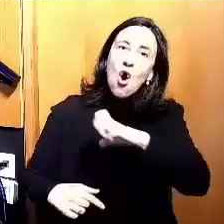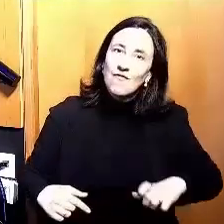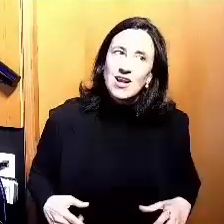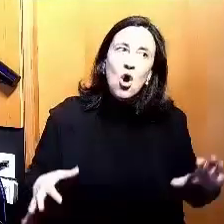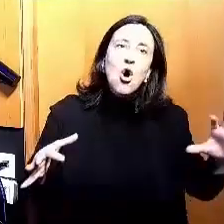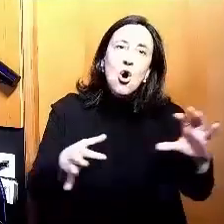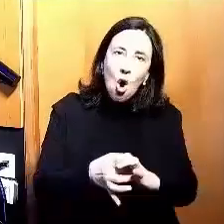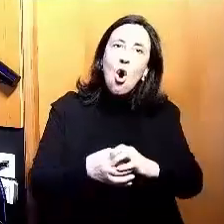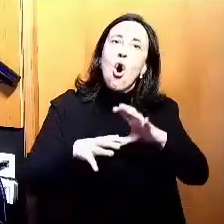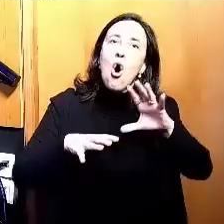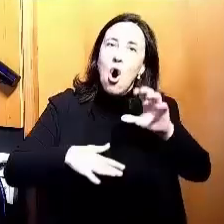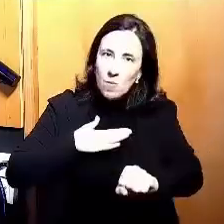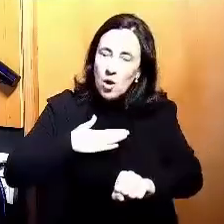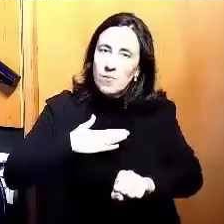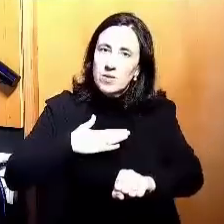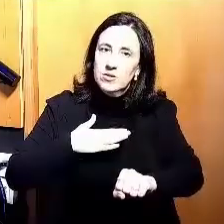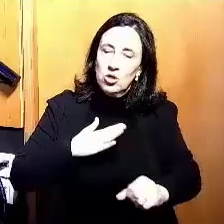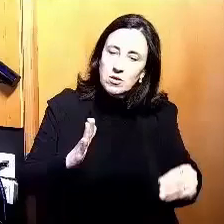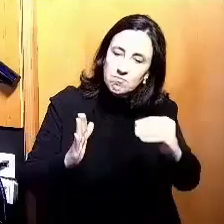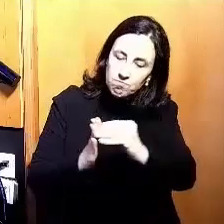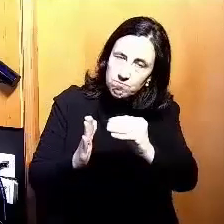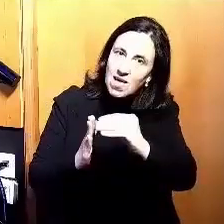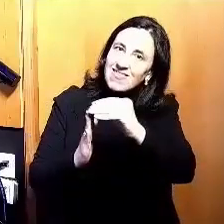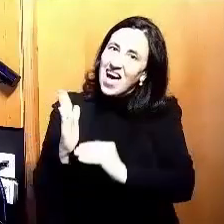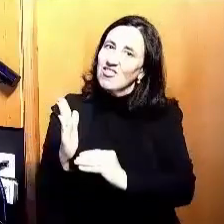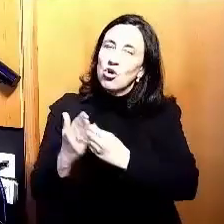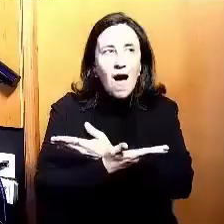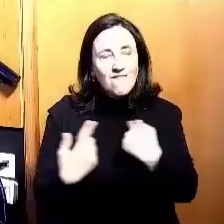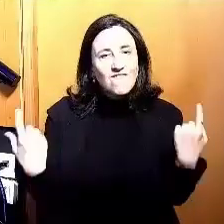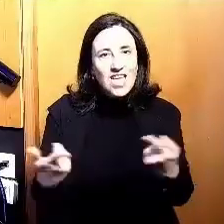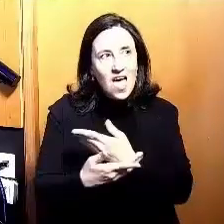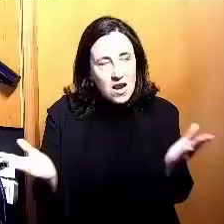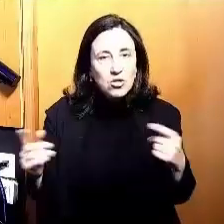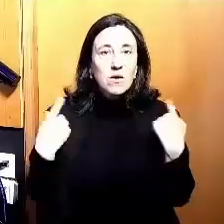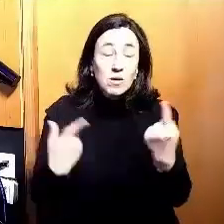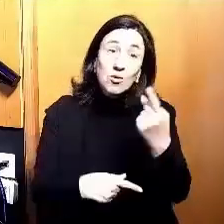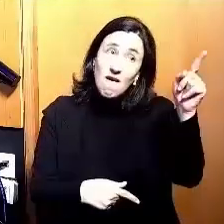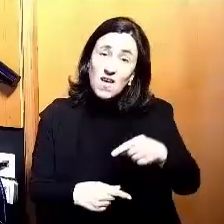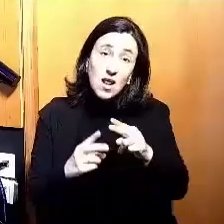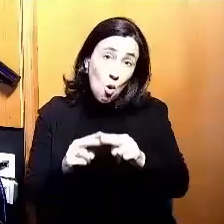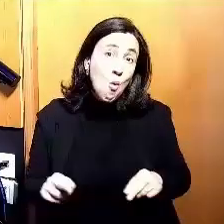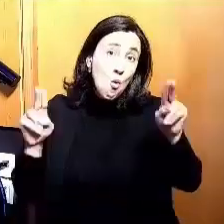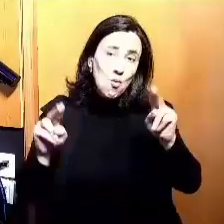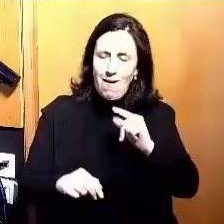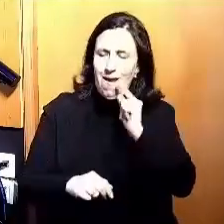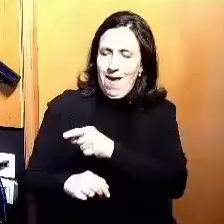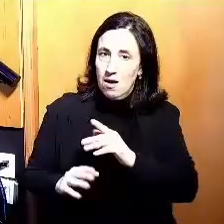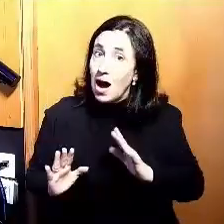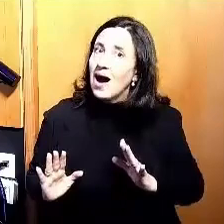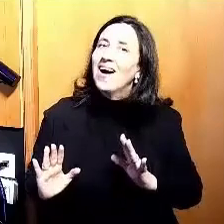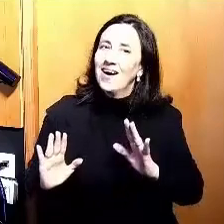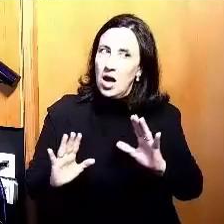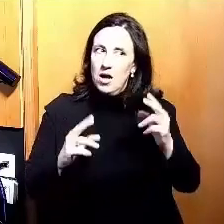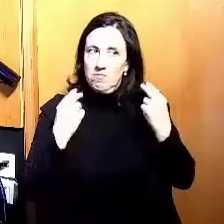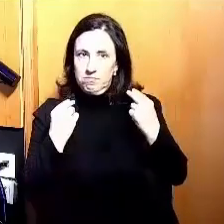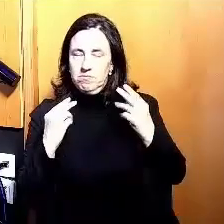nivel internacional y meter el tema de datos abiertos ahí. Porque si después viene Naciones Unidas a retarlos, ahí se asustan. Entonces, si